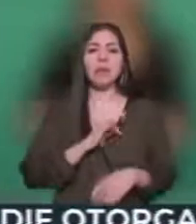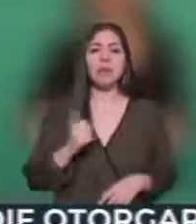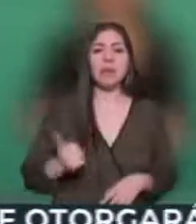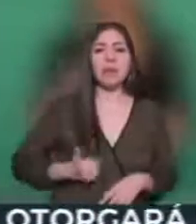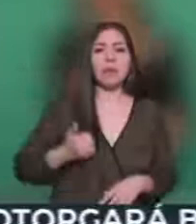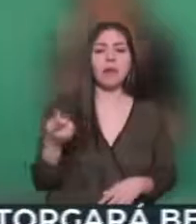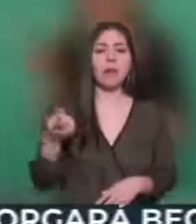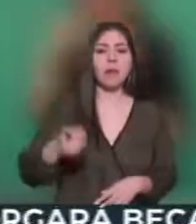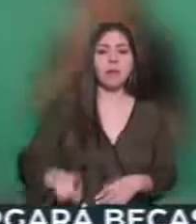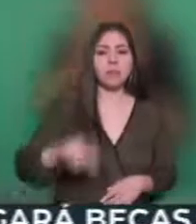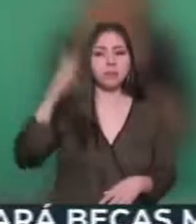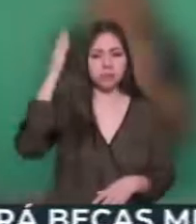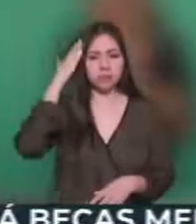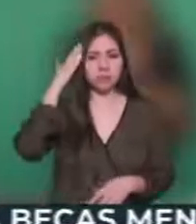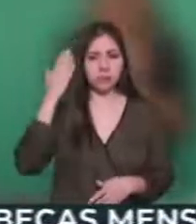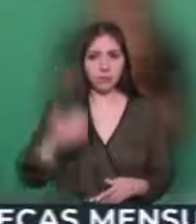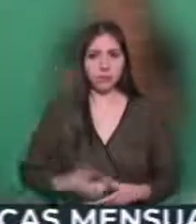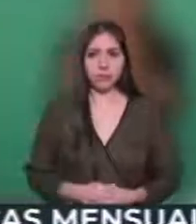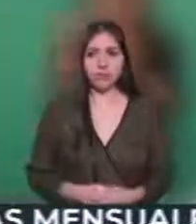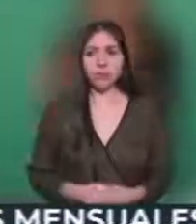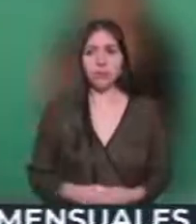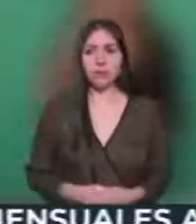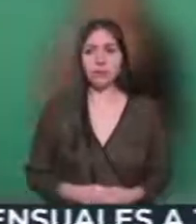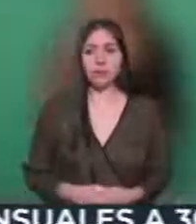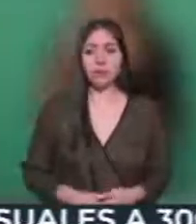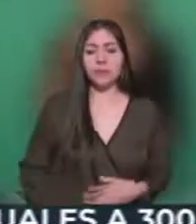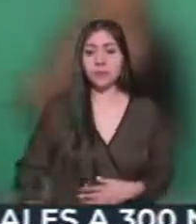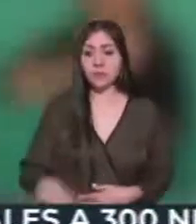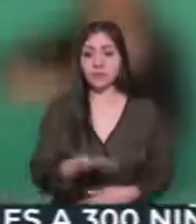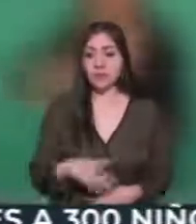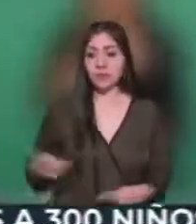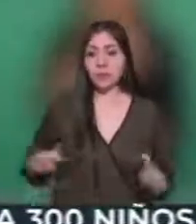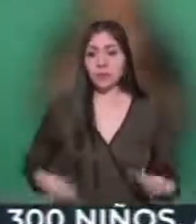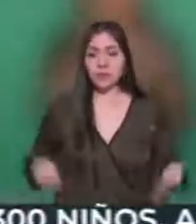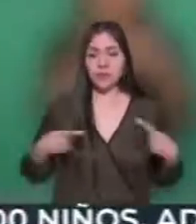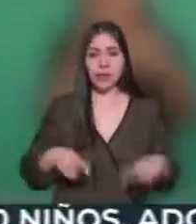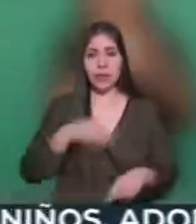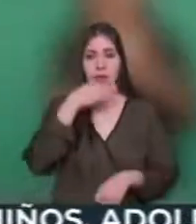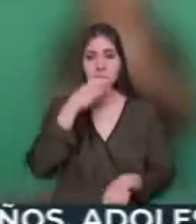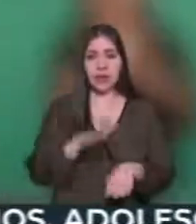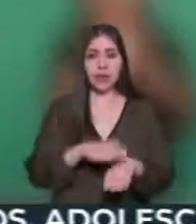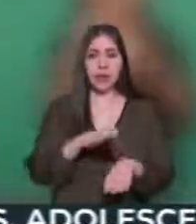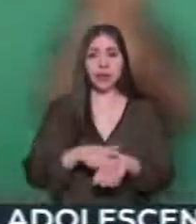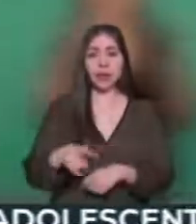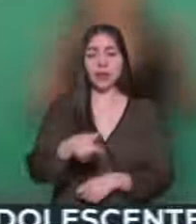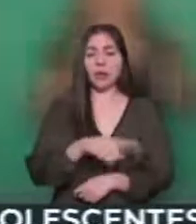Y decirle al pueblo que no debemos